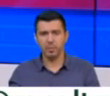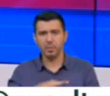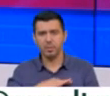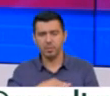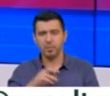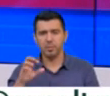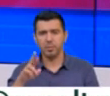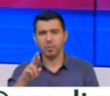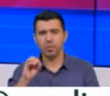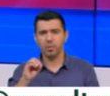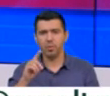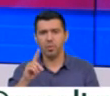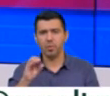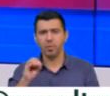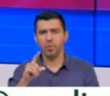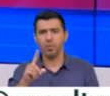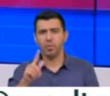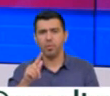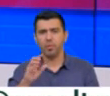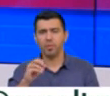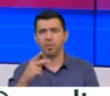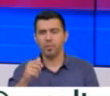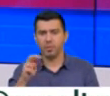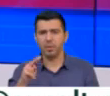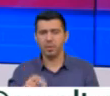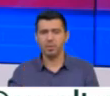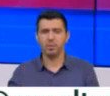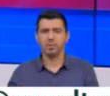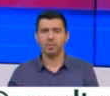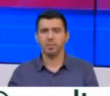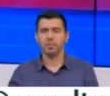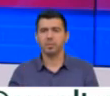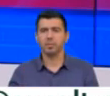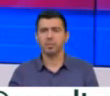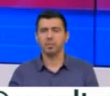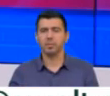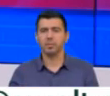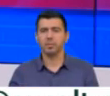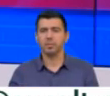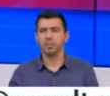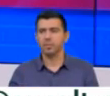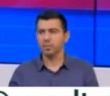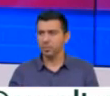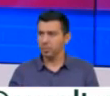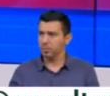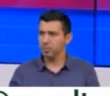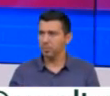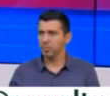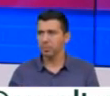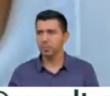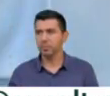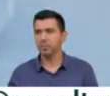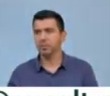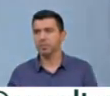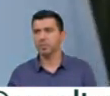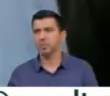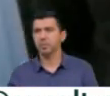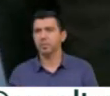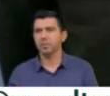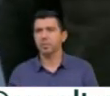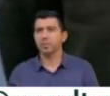Rodolfo Hernández, aseguró que es un triunfo para Colombia los últimos acuerdos firmados en Cuba. Bueno, me